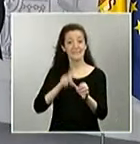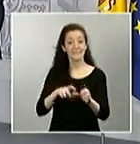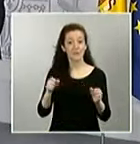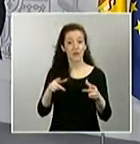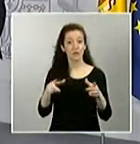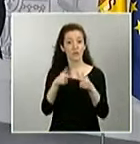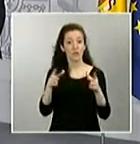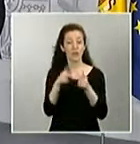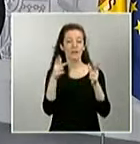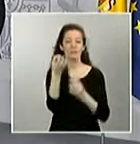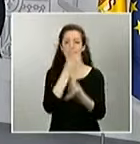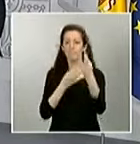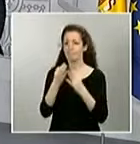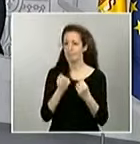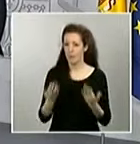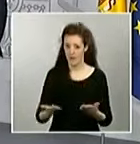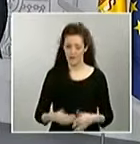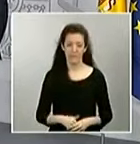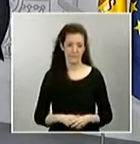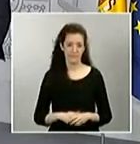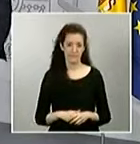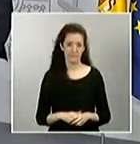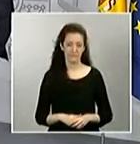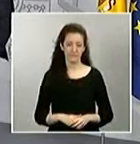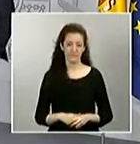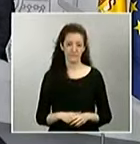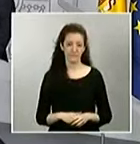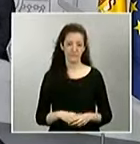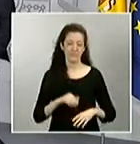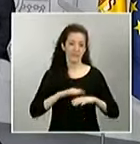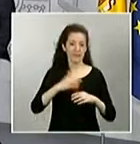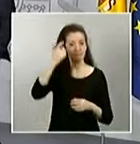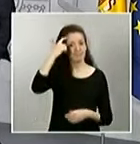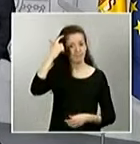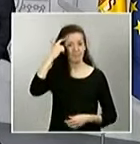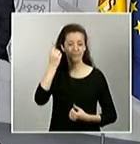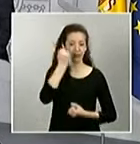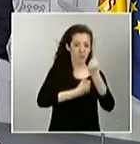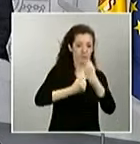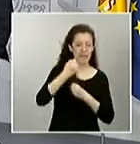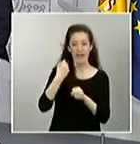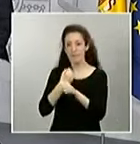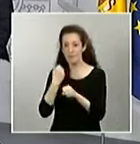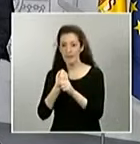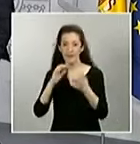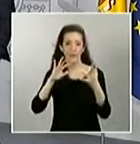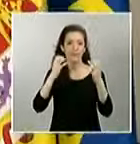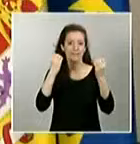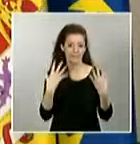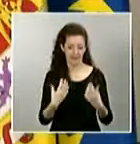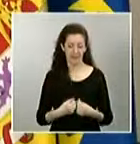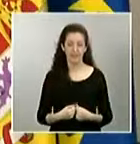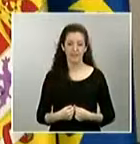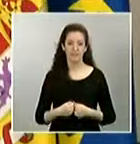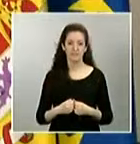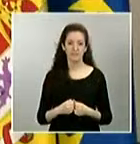variable que aproxima bien en la evolución del empleo en la economía y voy a evaluar el impacto que tiene